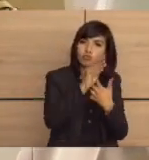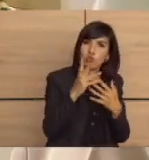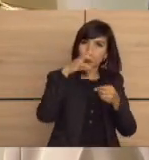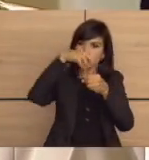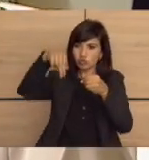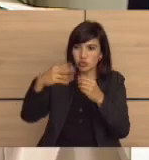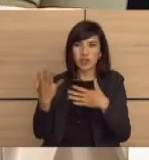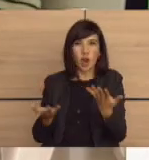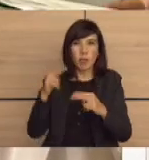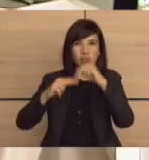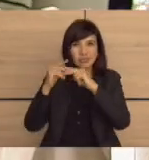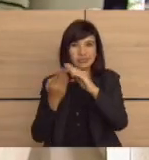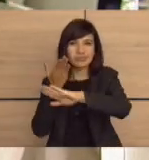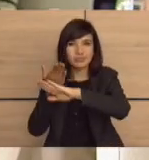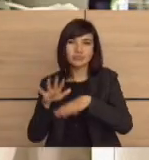ciudadanía.